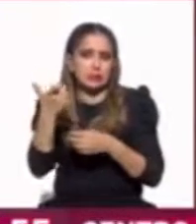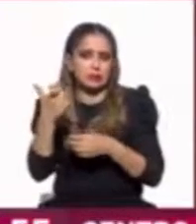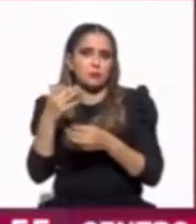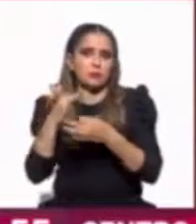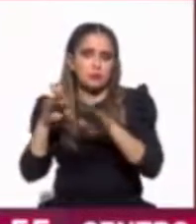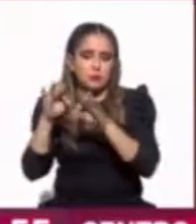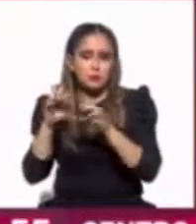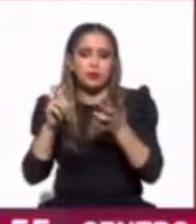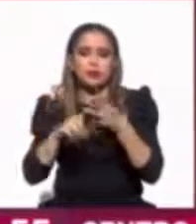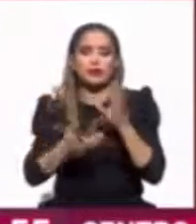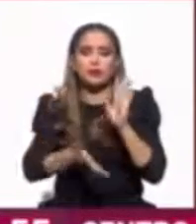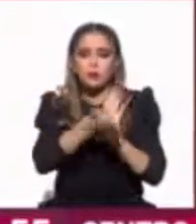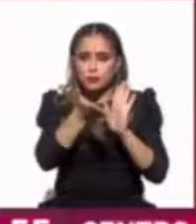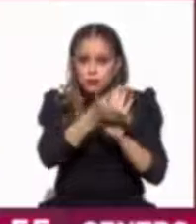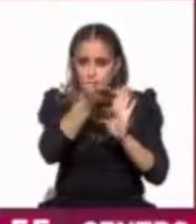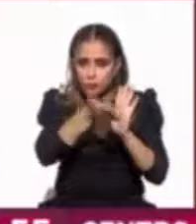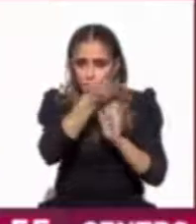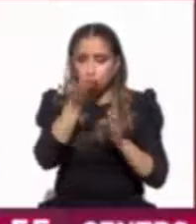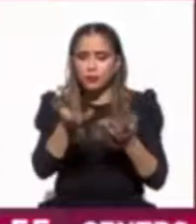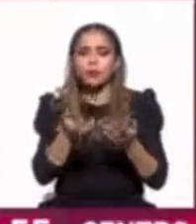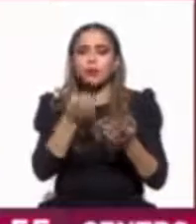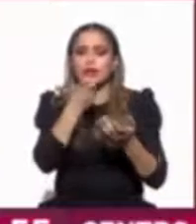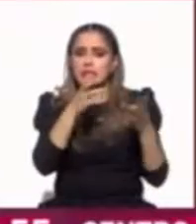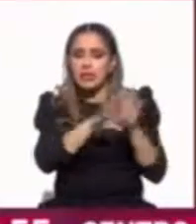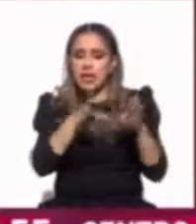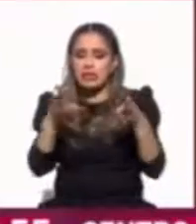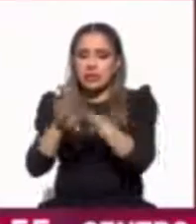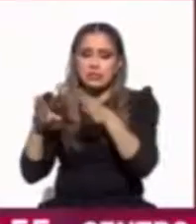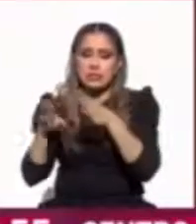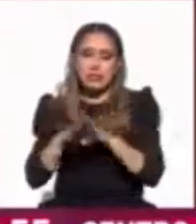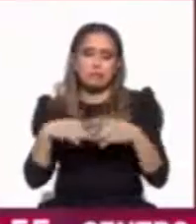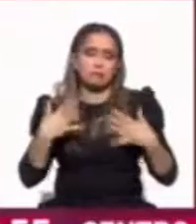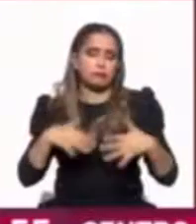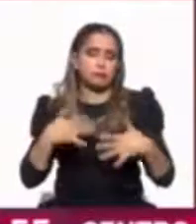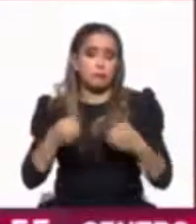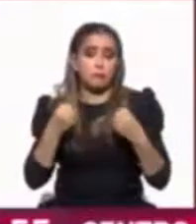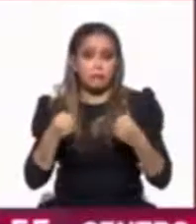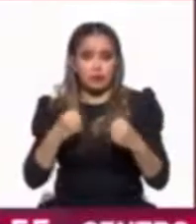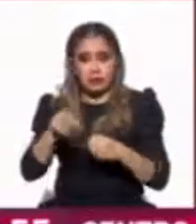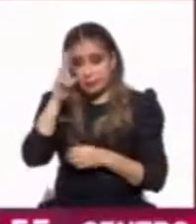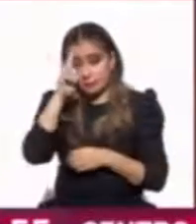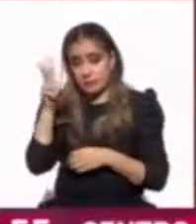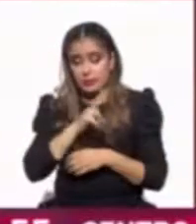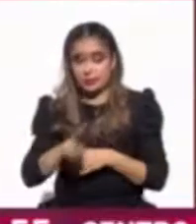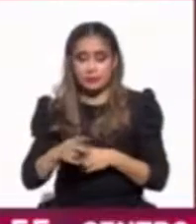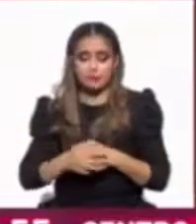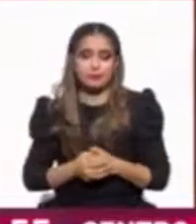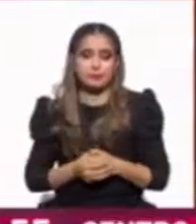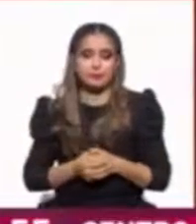como la construcción, donde también el golpe fue contundente, fue tremendo. Así es.